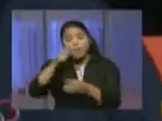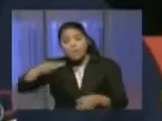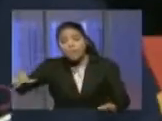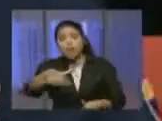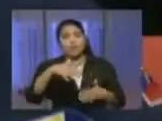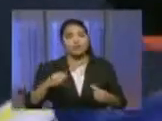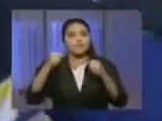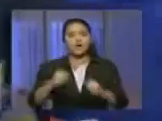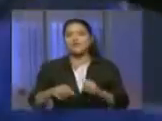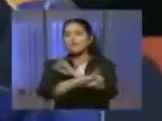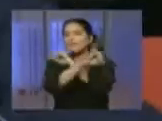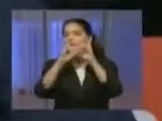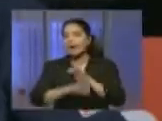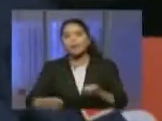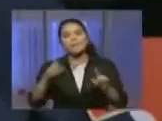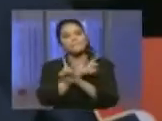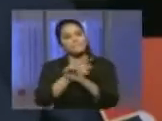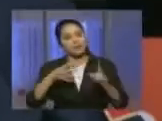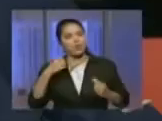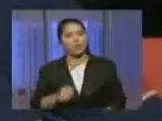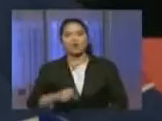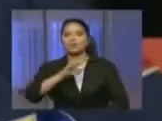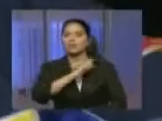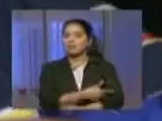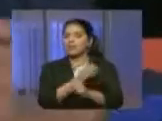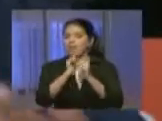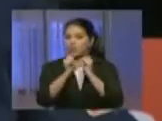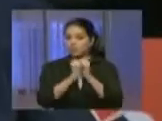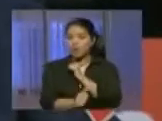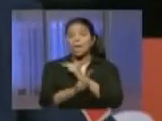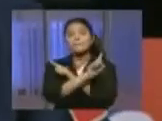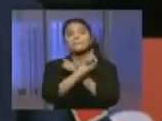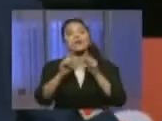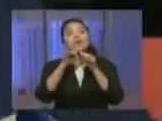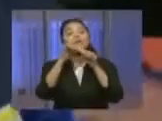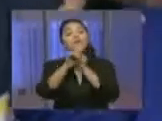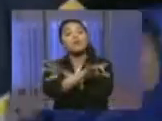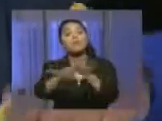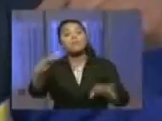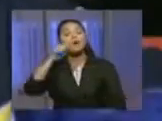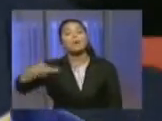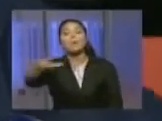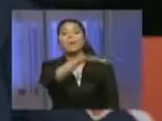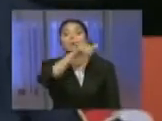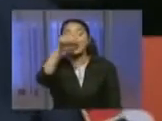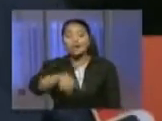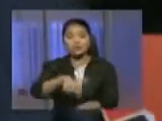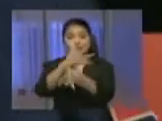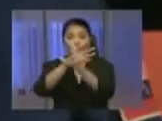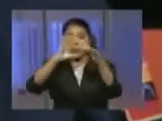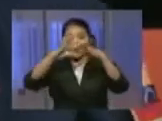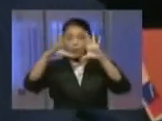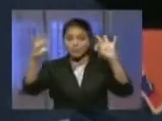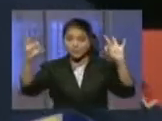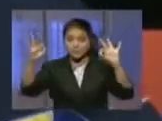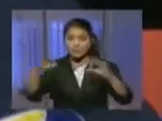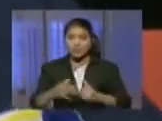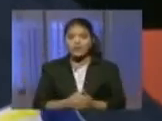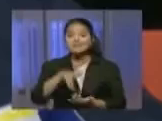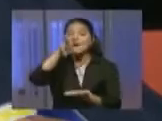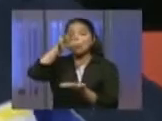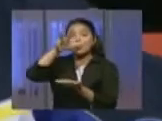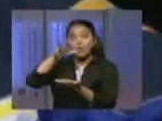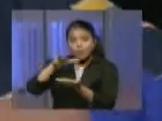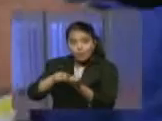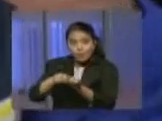pueblo más feliz pero también muchísimos más talentos deportivos y además darle una noticia al pueblo venezolano en estos juegos olímpicos presidente se aprobaron la